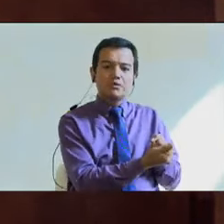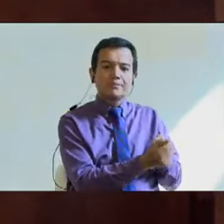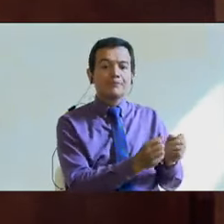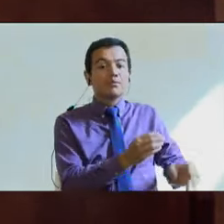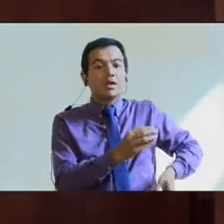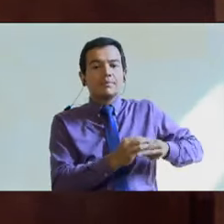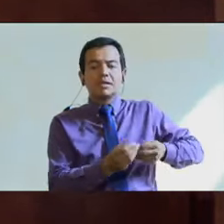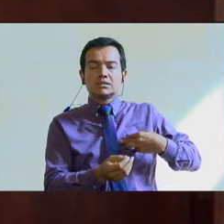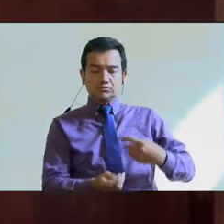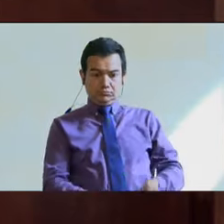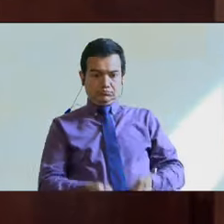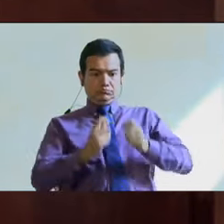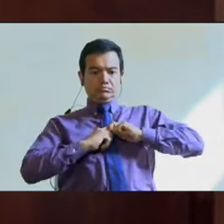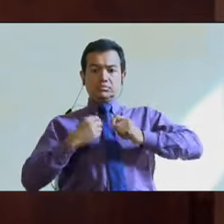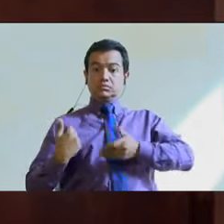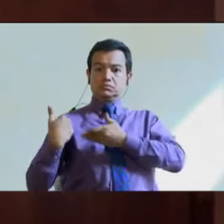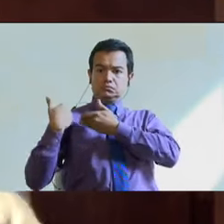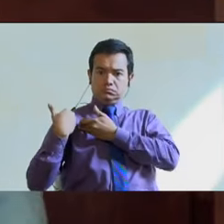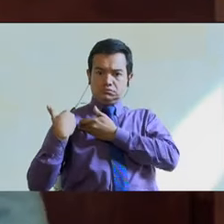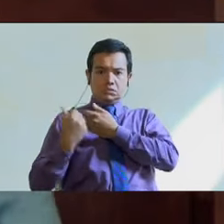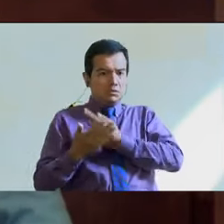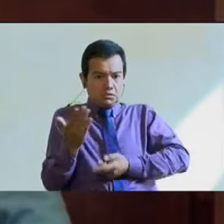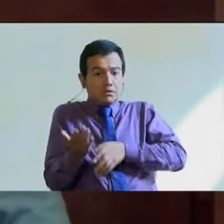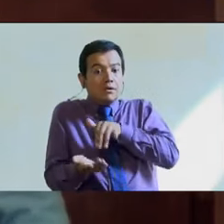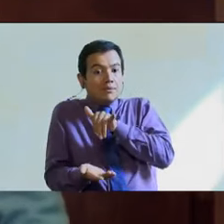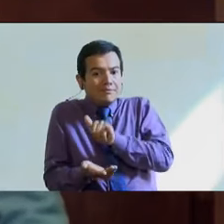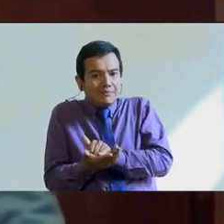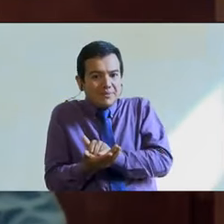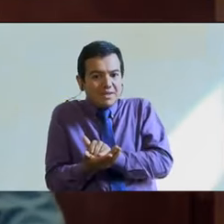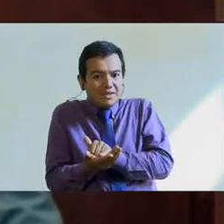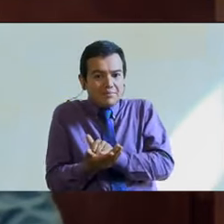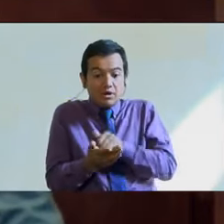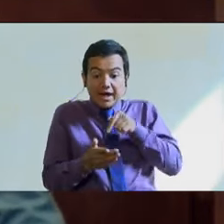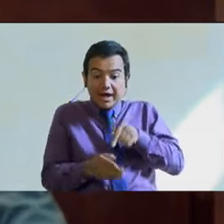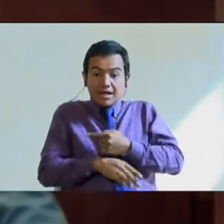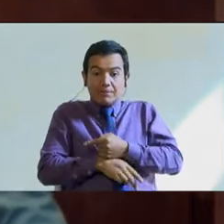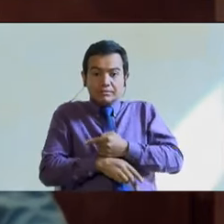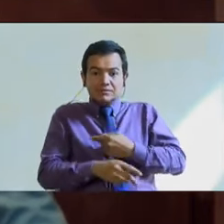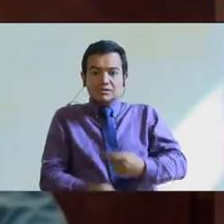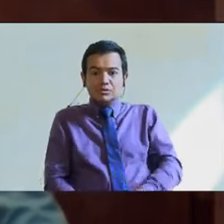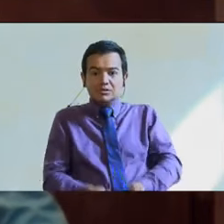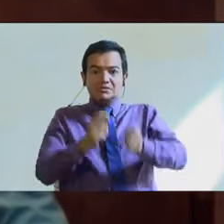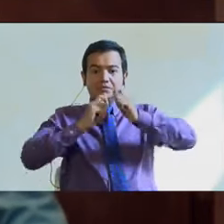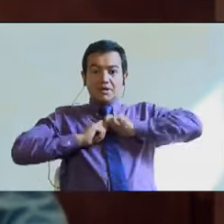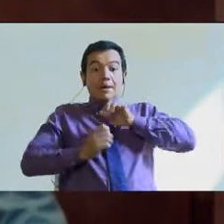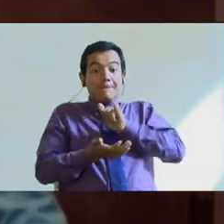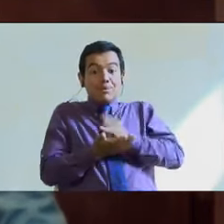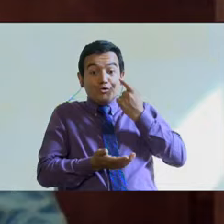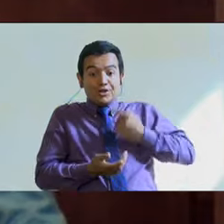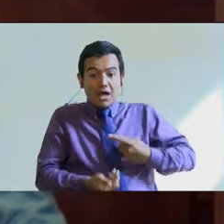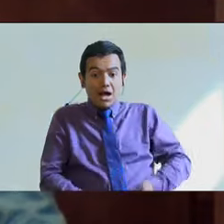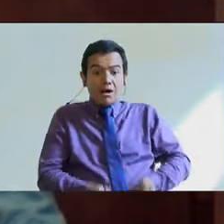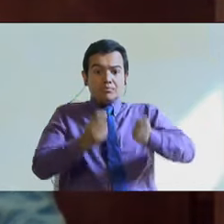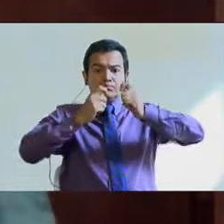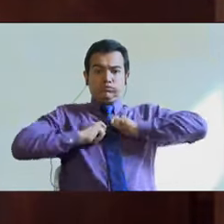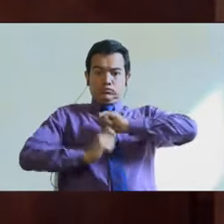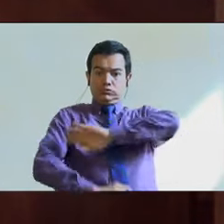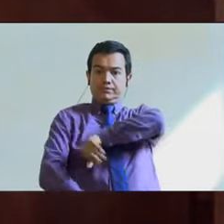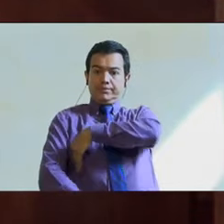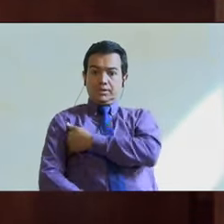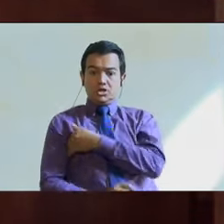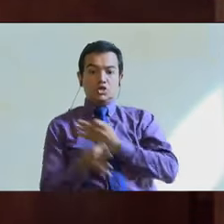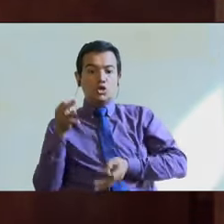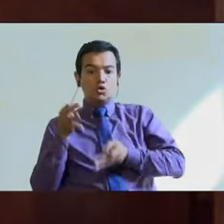al asumir esta responsabilidad desde el momento mismo en que m esta cartera